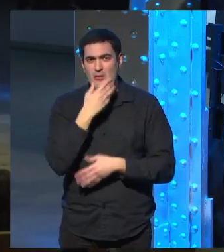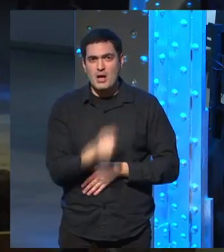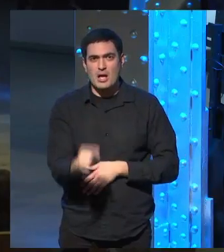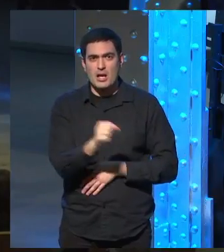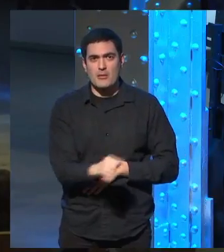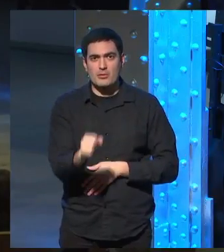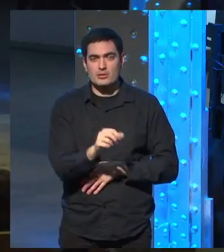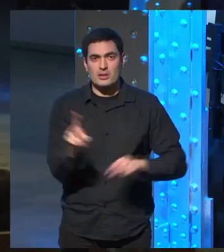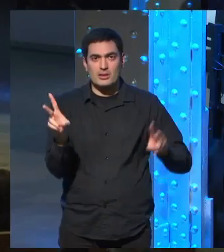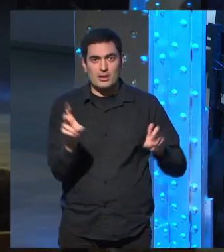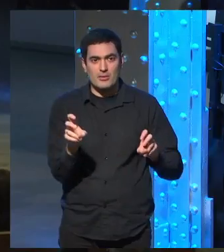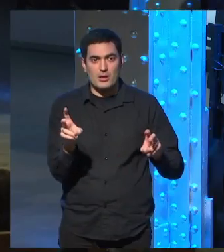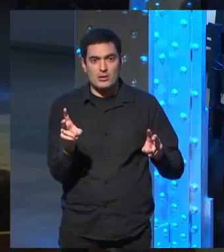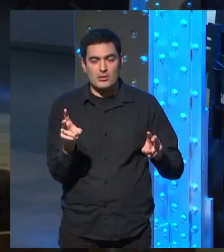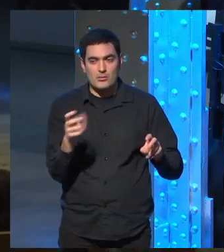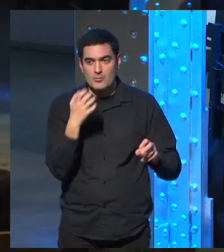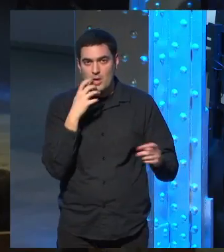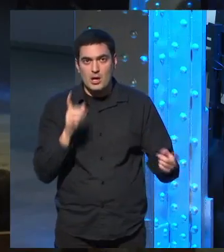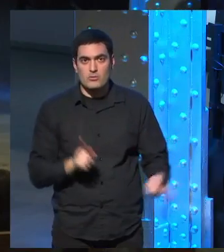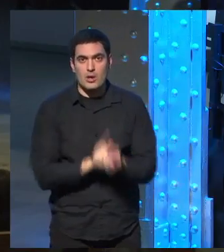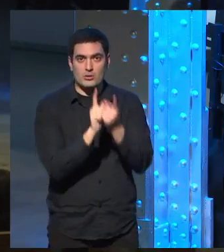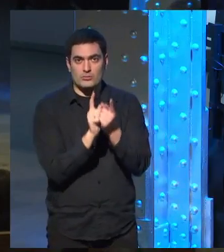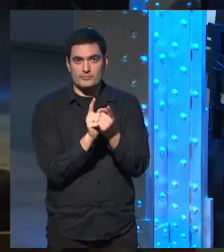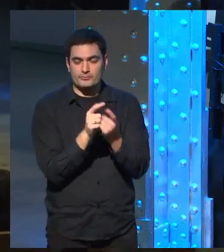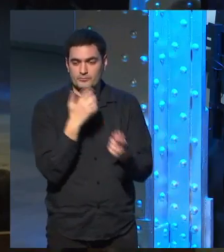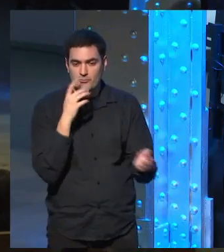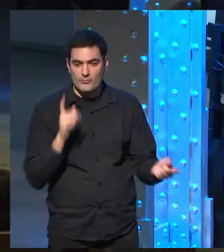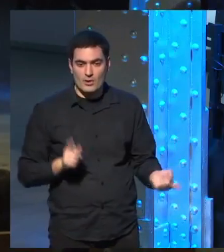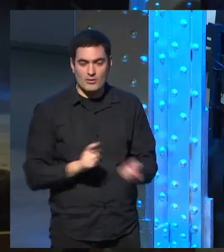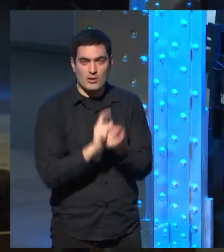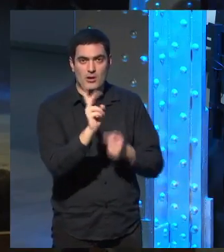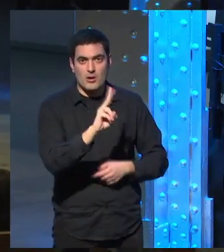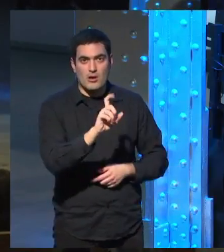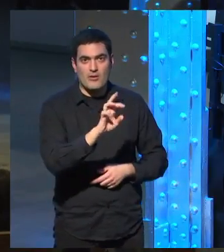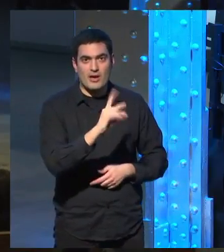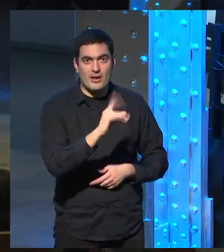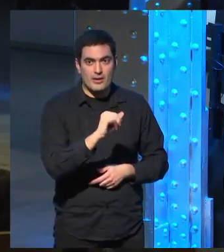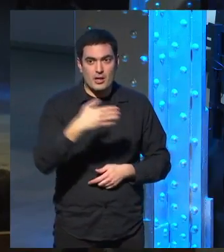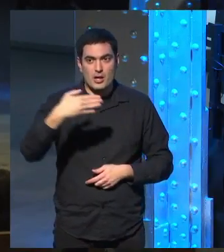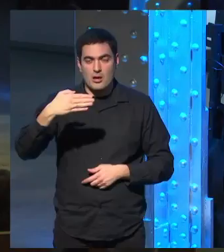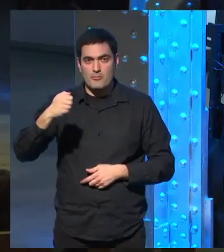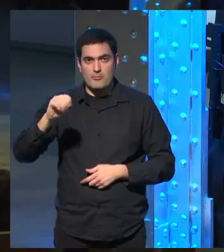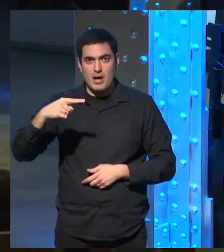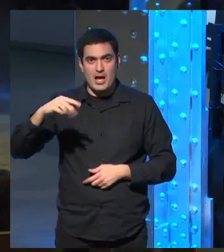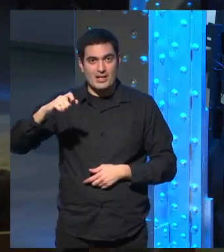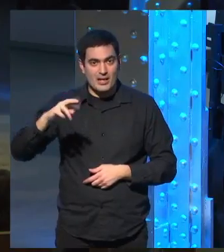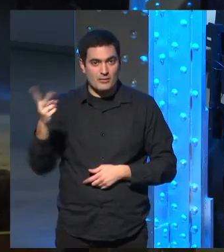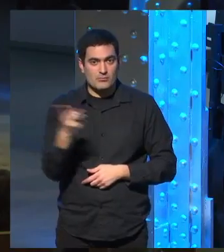maravillosa sobre el choque, el encuentro entre Verdi y Wagner, ¿no? Que se desarrolla en Venecia,